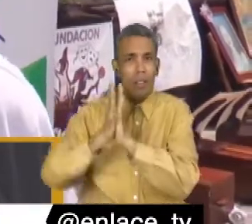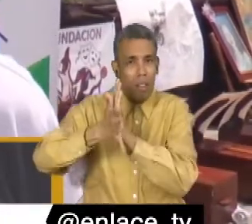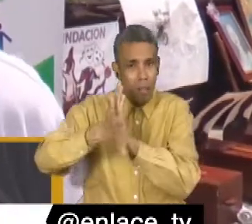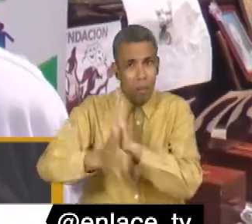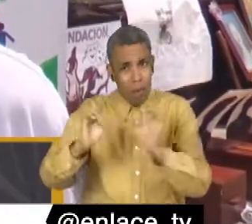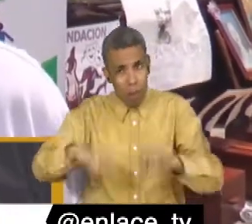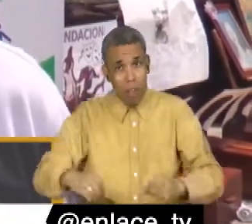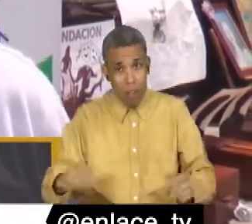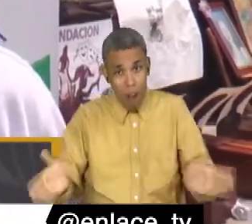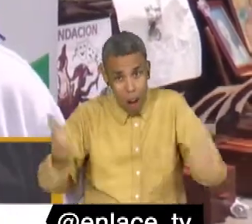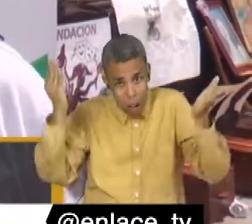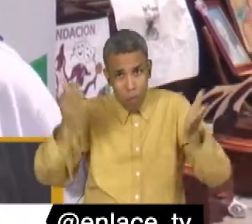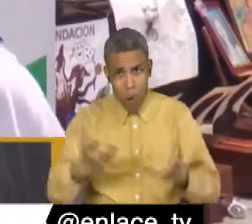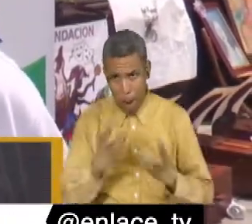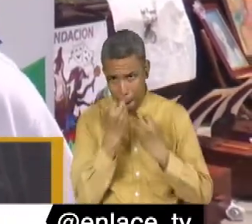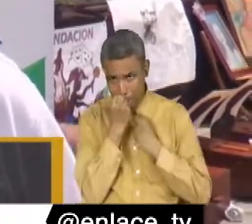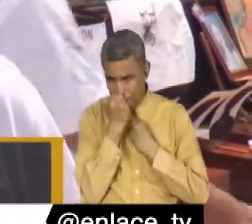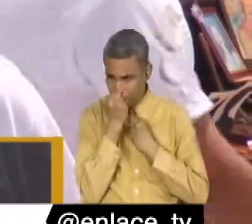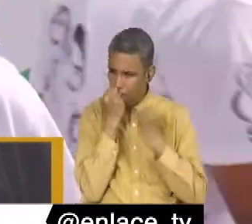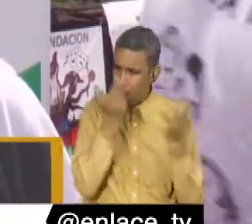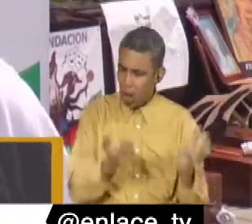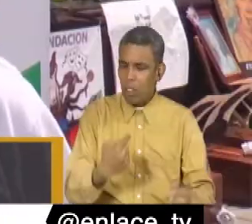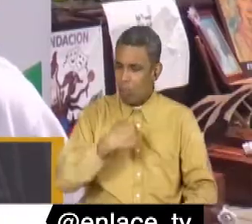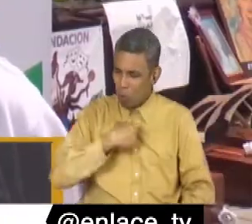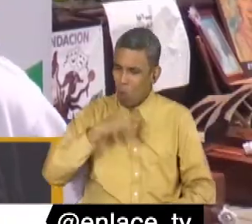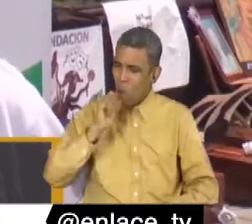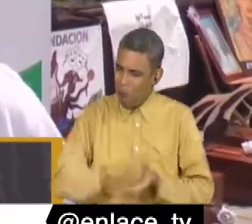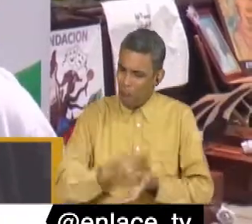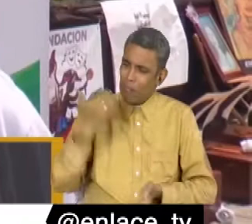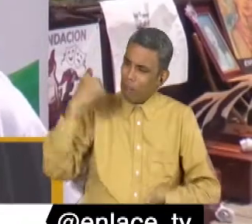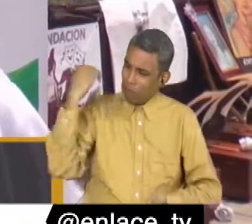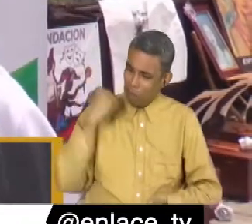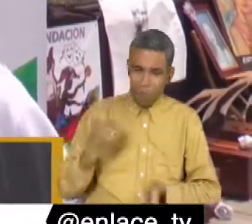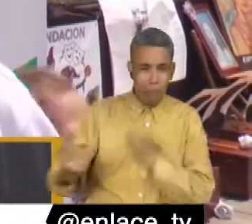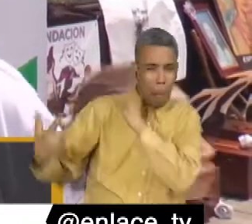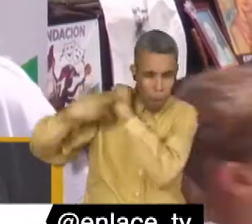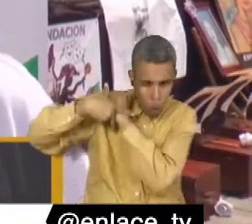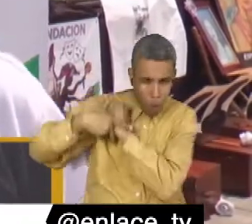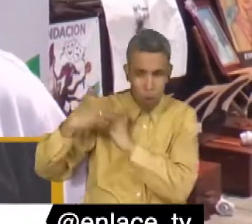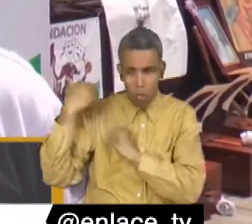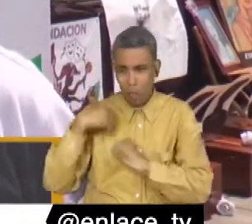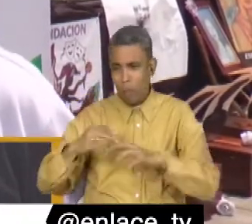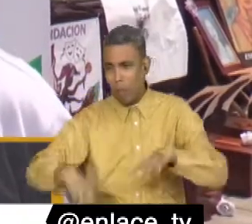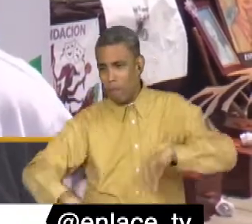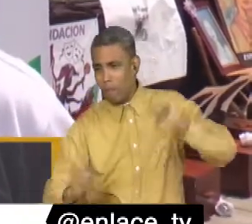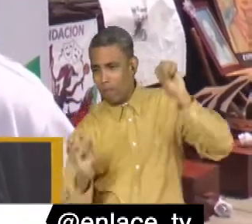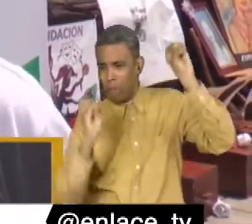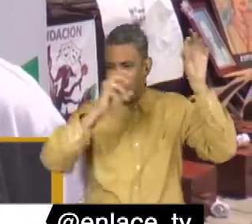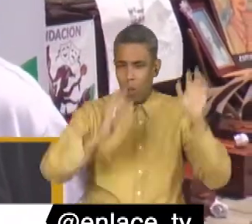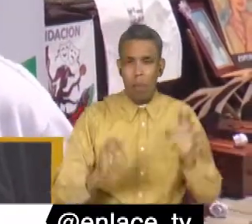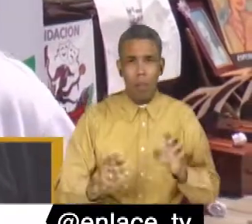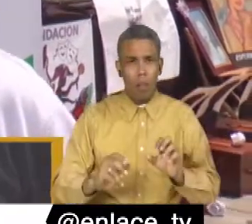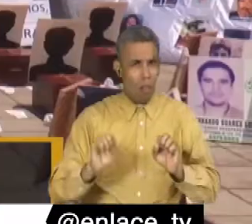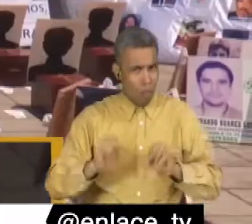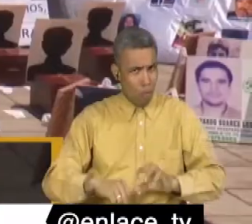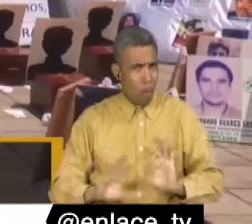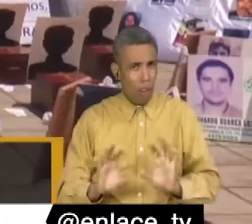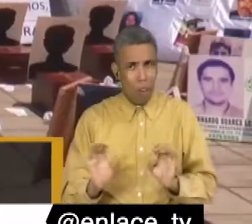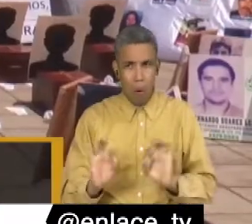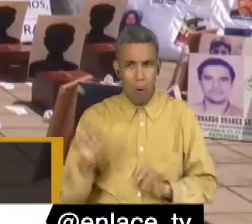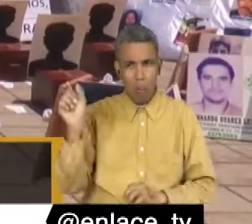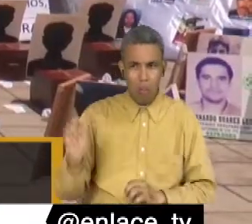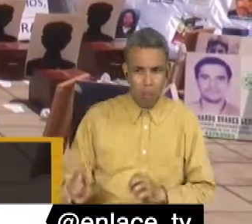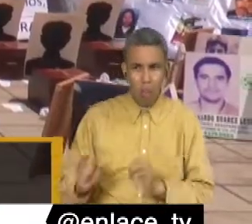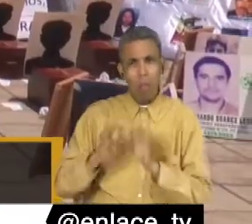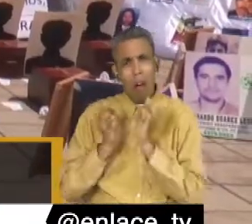y hablar y decir: aquí estoy yo como víctima representando a mi hijo, a mi papá, a mi mamá o a mi hermano. La Galería de